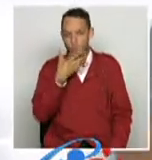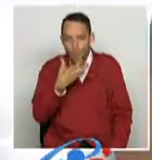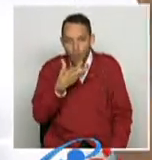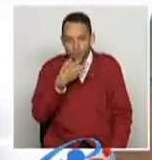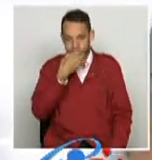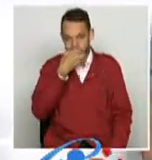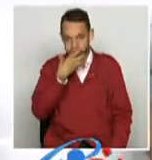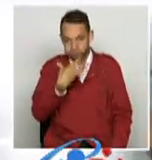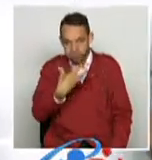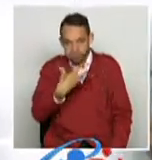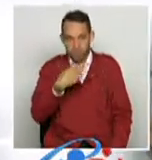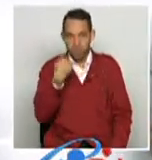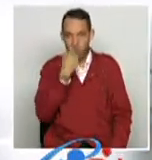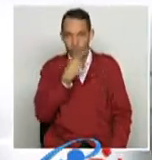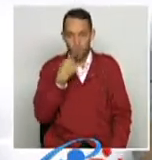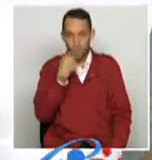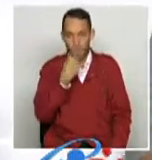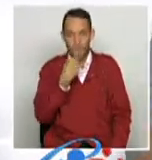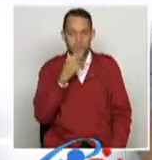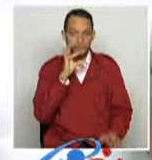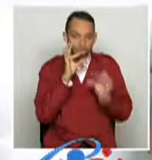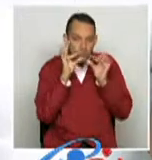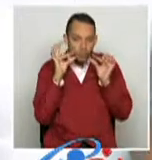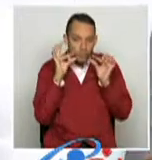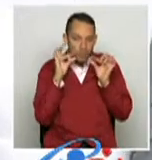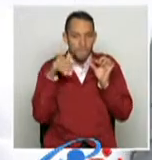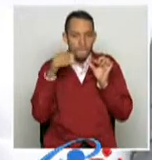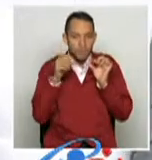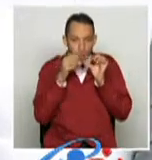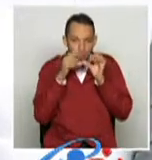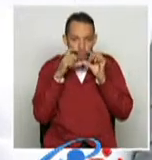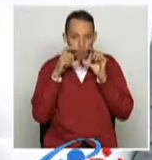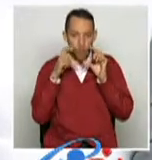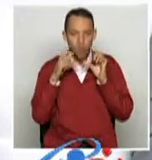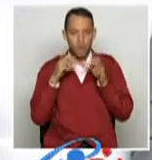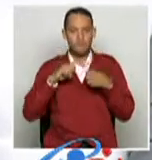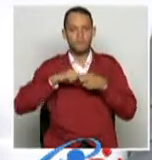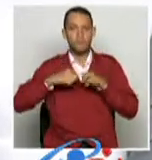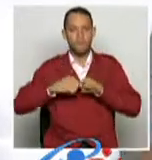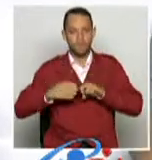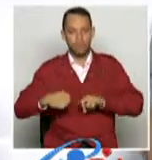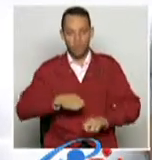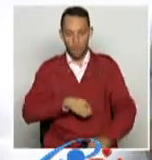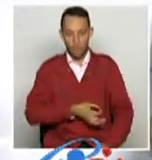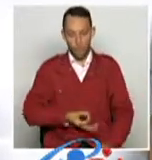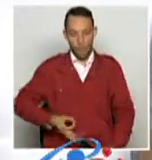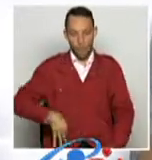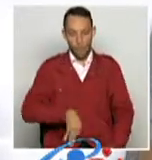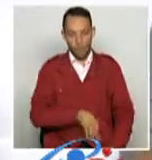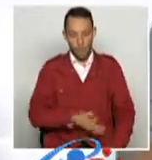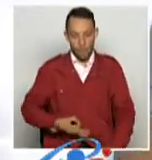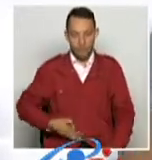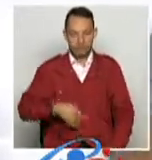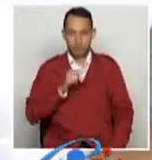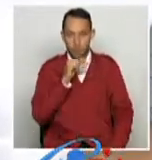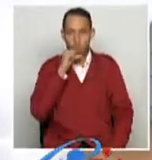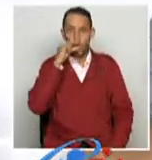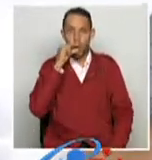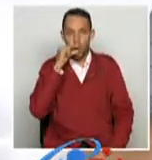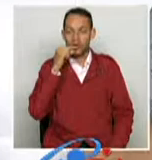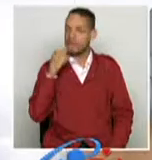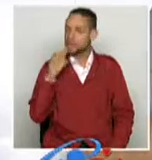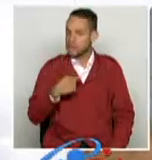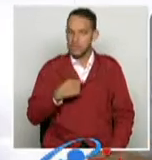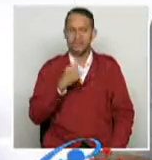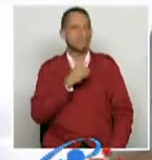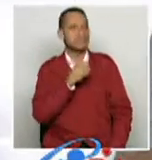lo normal, porque antes yo la había visto con el labio más delgado, y le digo, está teniendo problemitas con el colon. Me dice, ay, ¿por qué? Porque tiene el labio muy grueso. Y dice, ay, verdad,